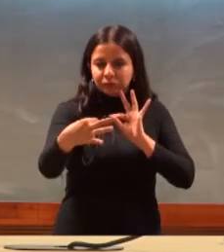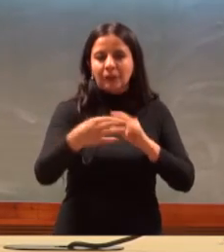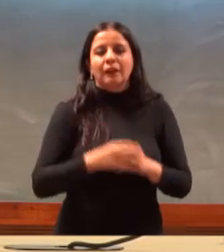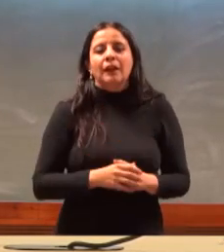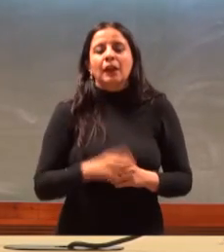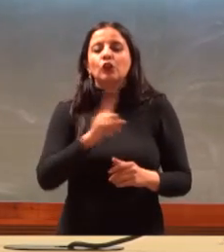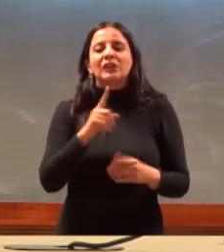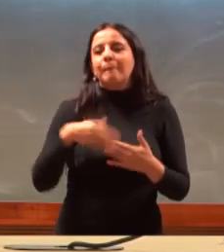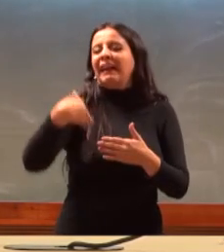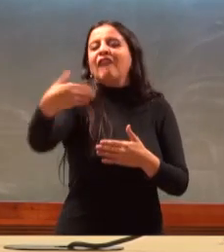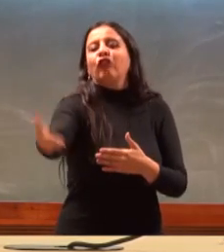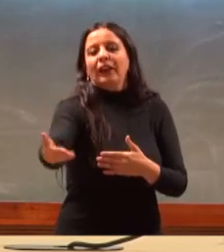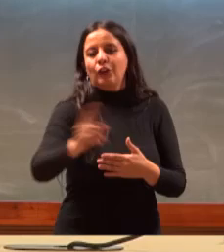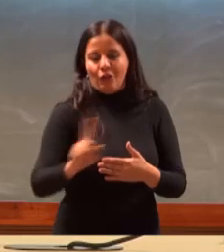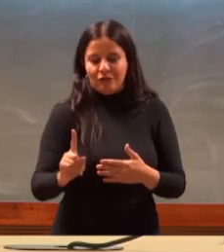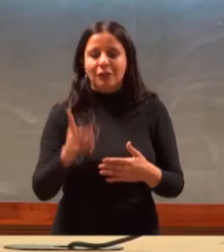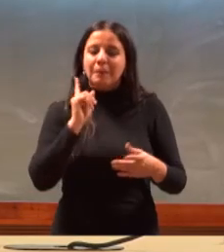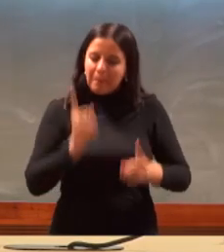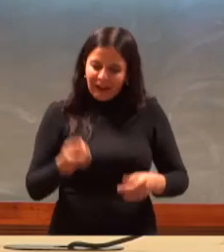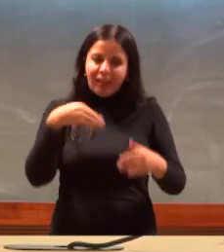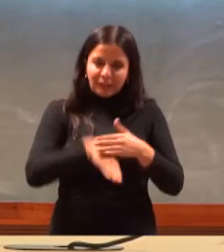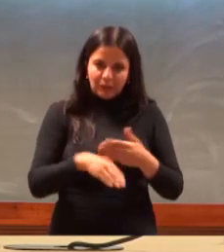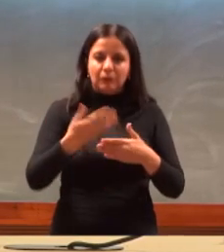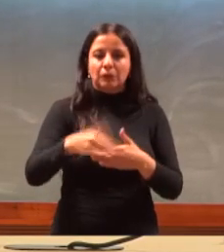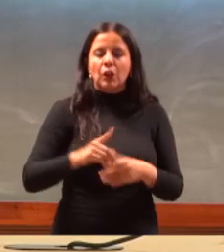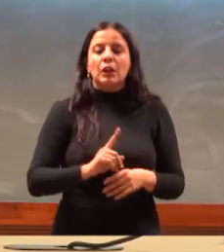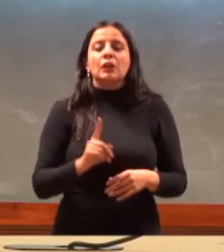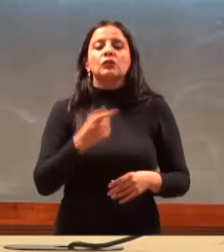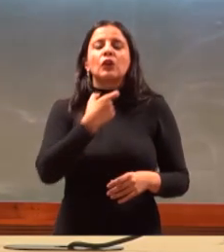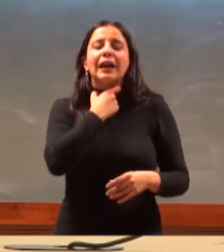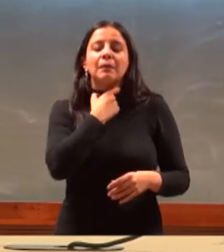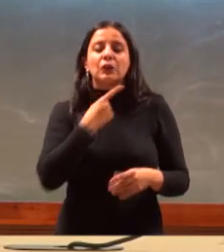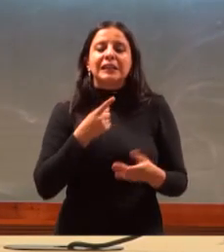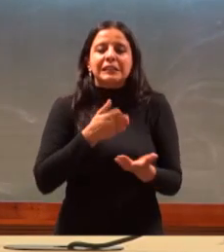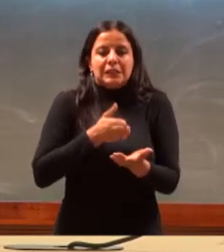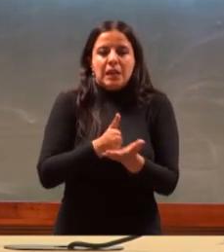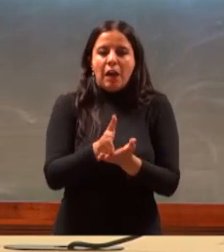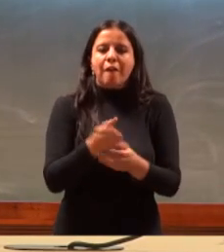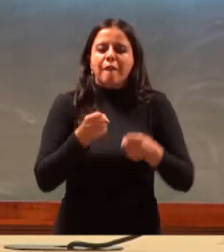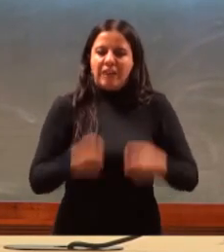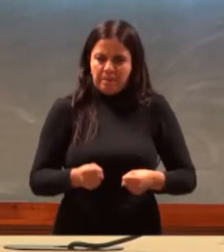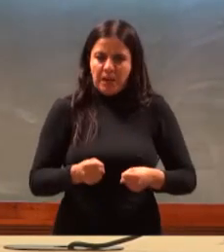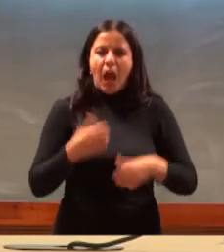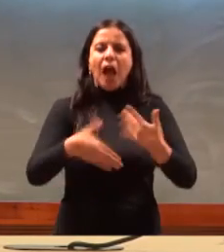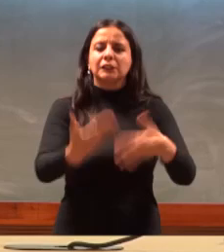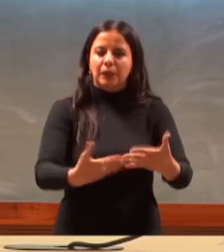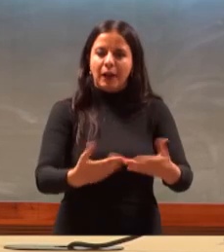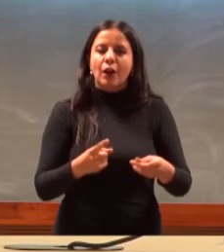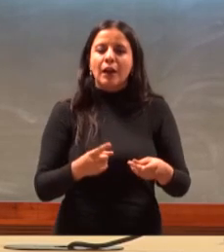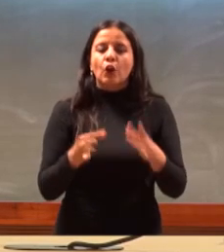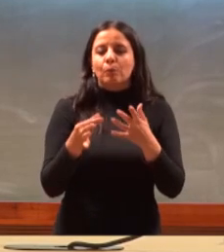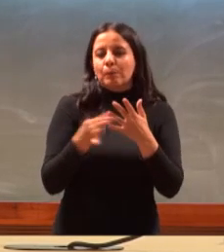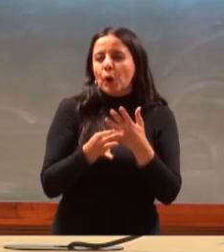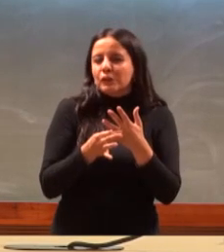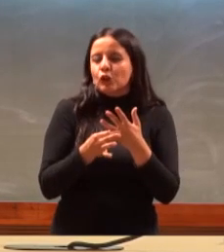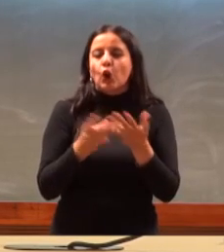la facultad que siga firme y activa en contra los problemas y El Avance de los nuevos modelos de la universidad y el desafío que se